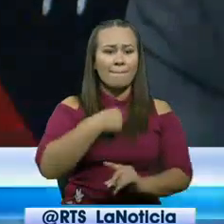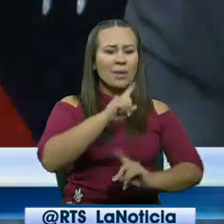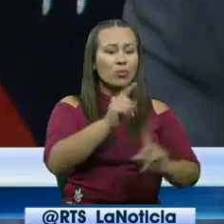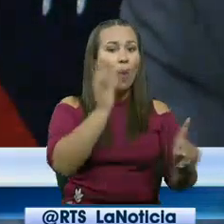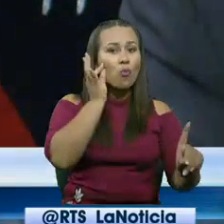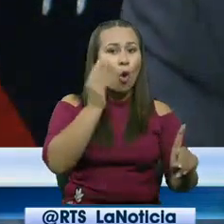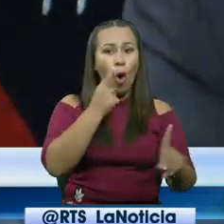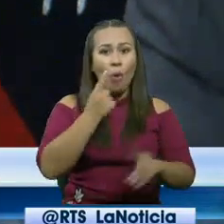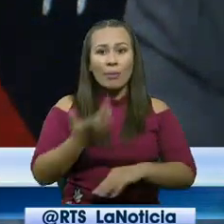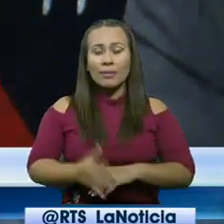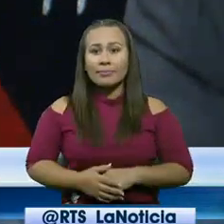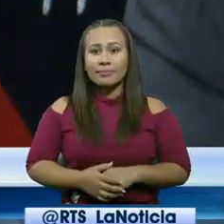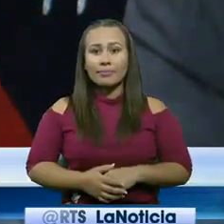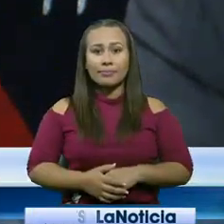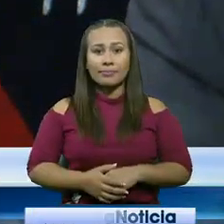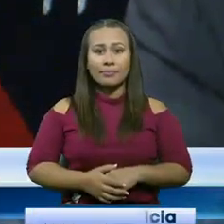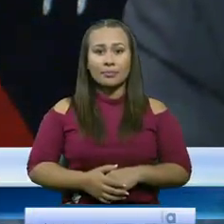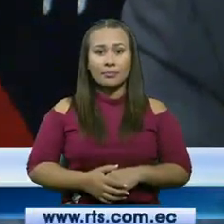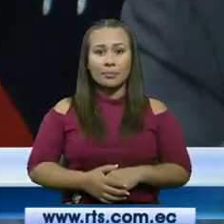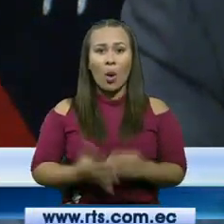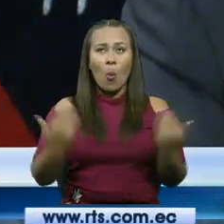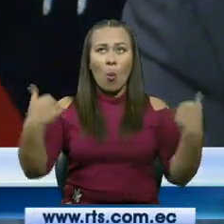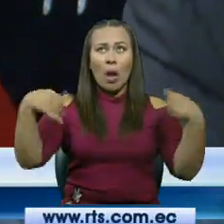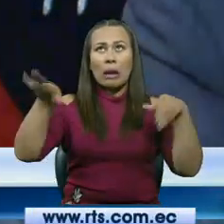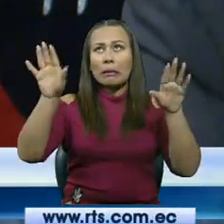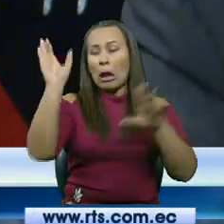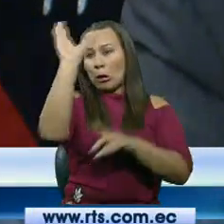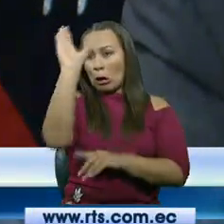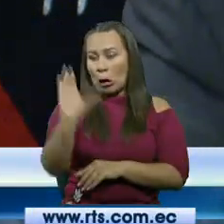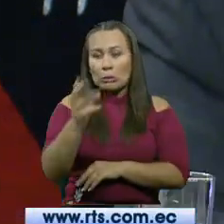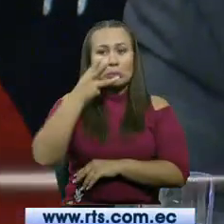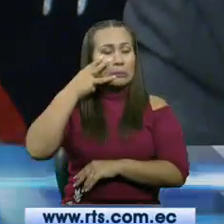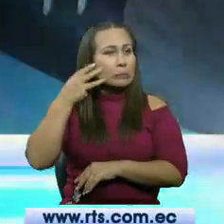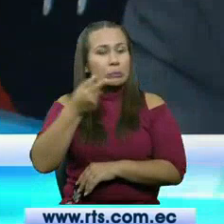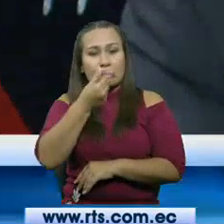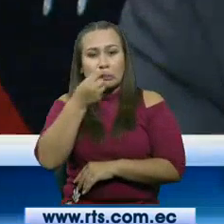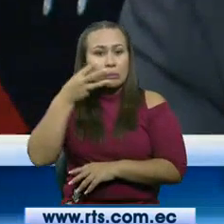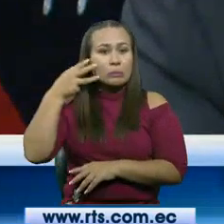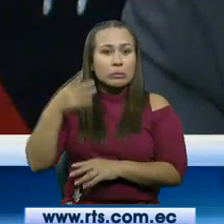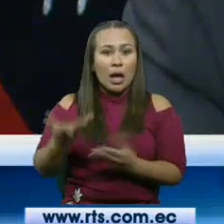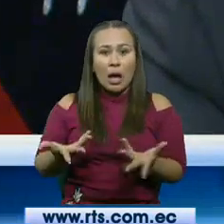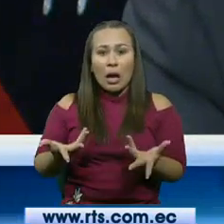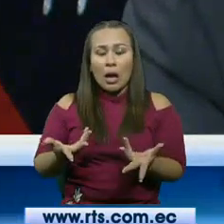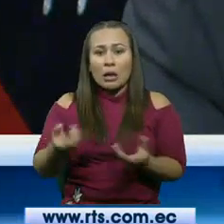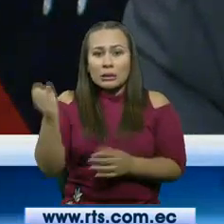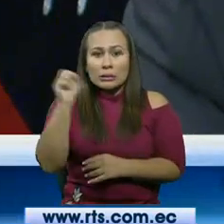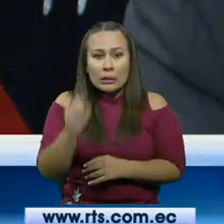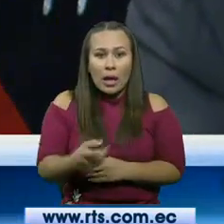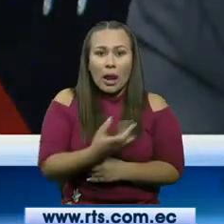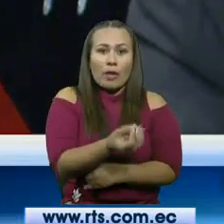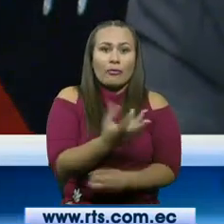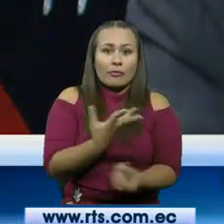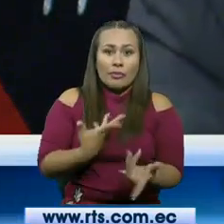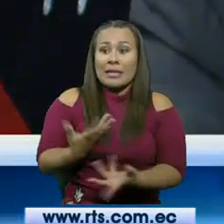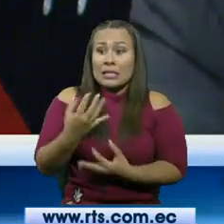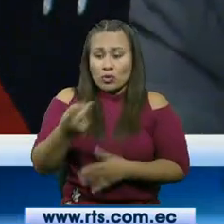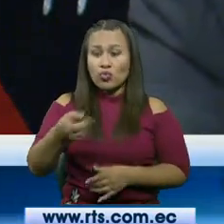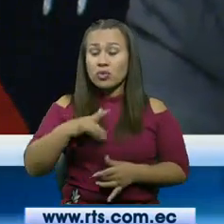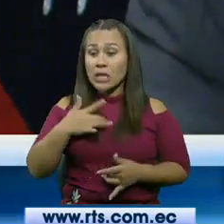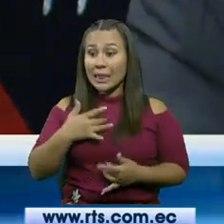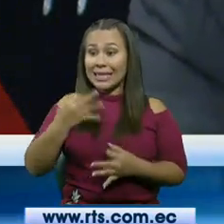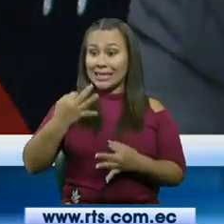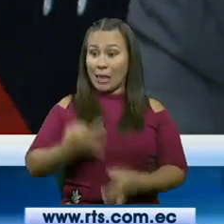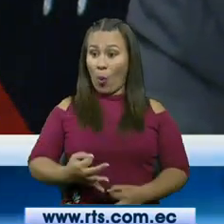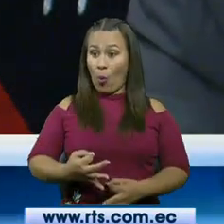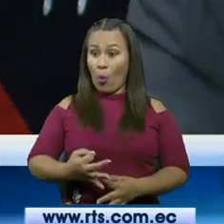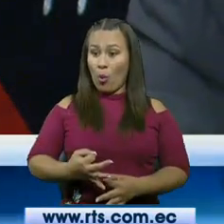hombre común de cualquier región o estrato económico social, ¿por qué se siente inseguro?